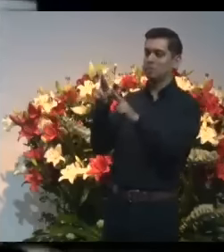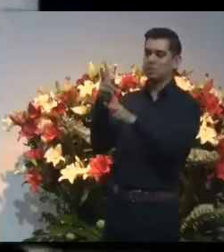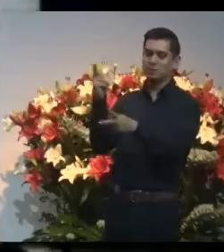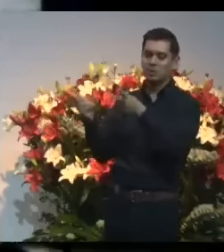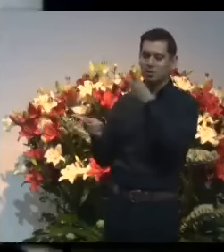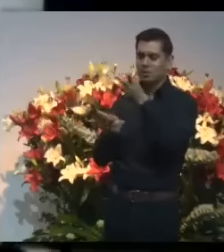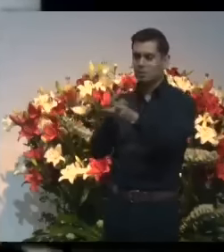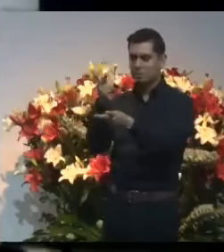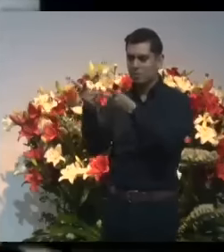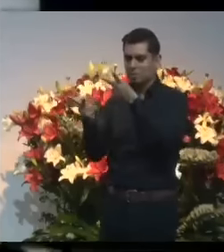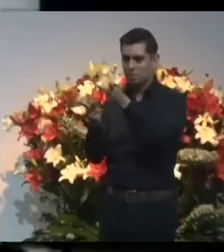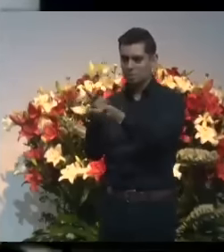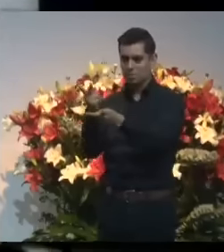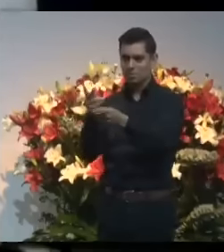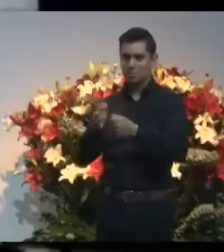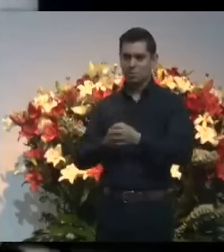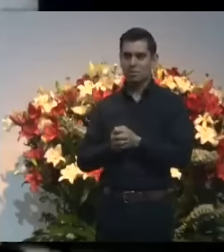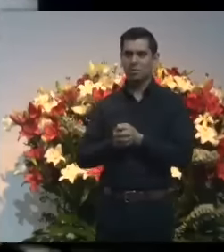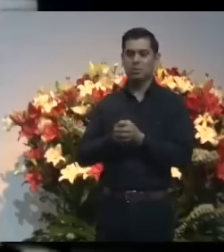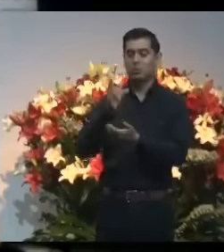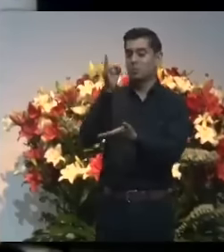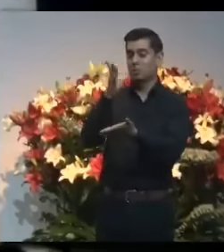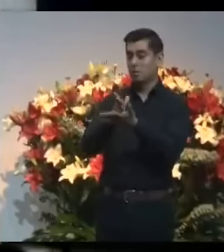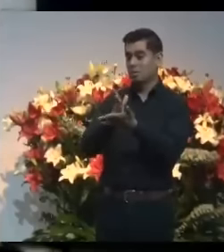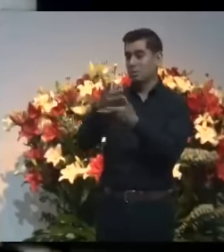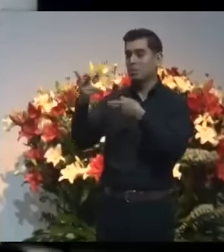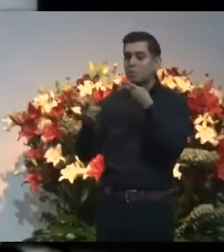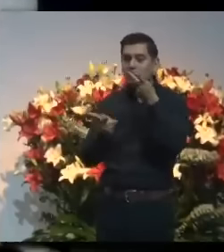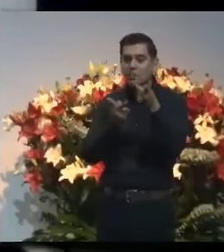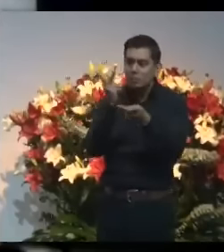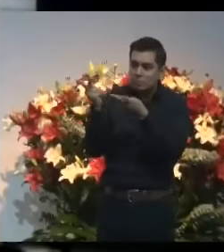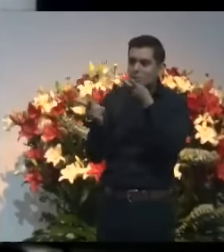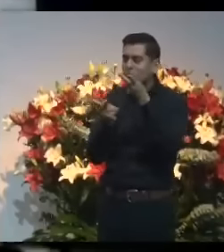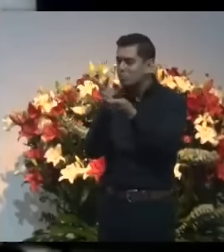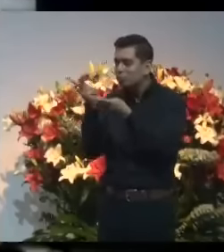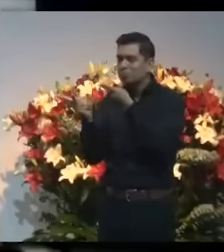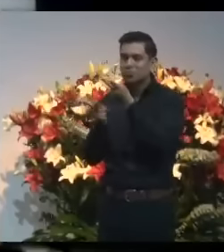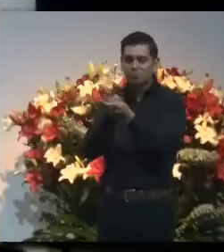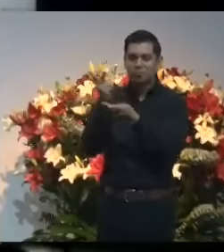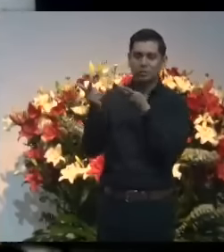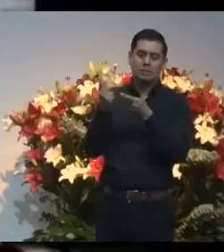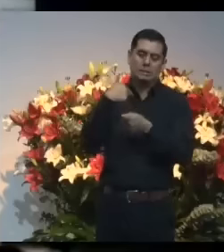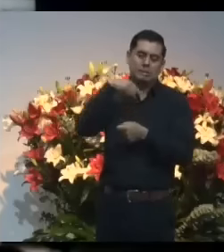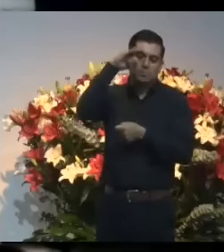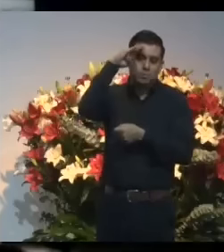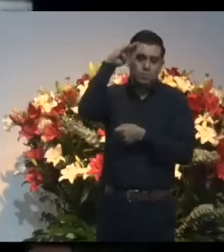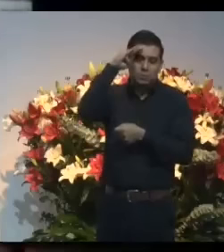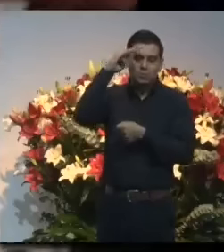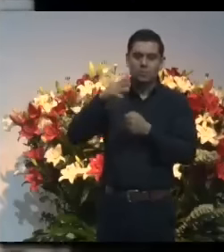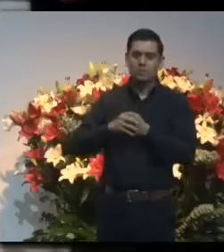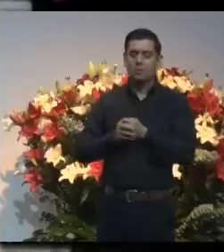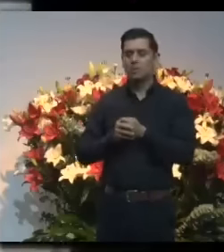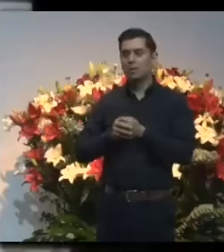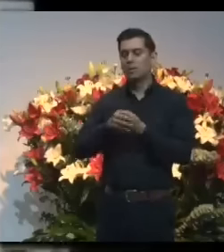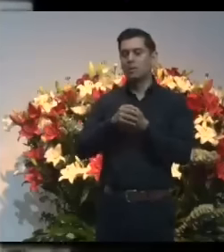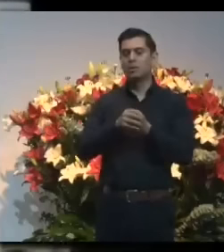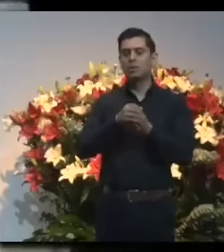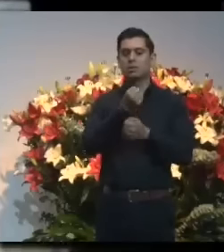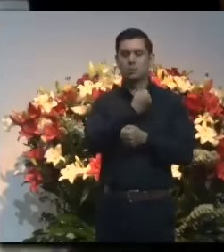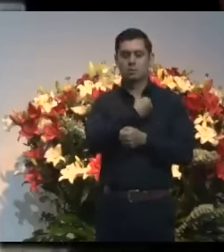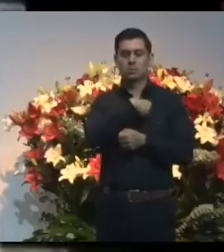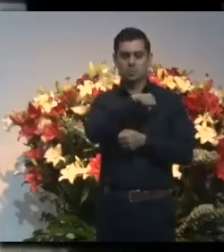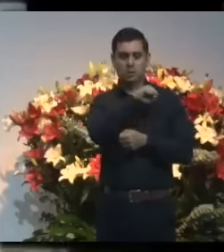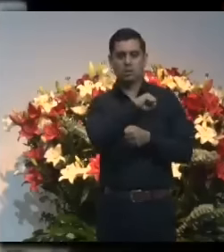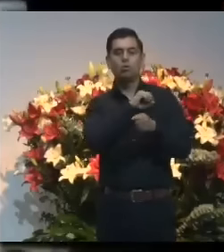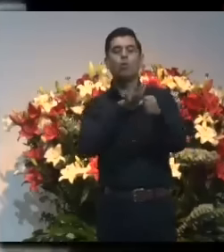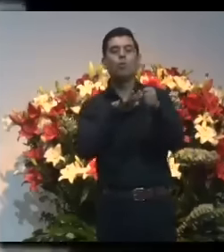¿en qué momento haces tus propuestas si solo te hacen preguntas? A mí me parece que debería haberse abierto salud y decir cuáles son